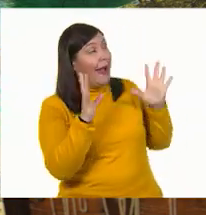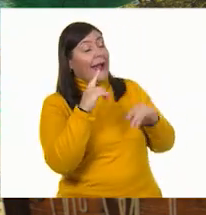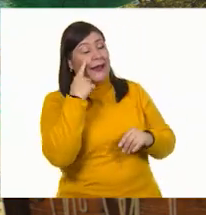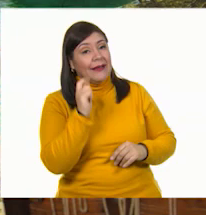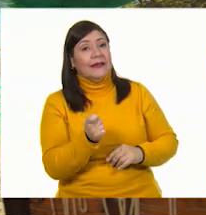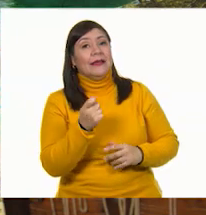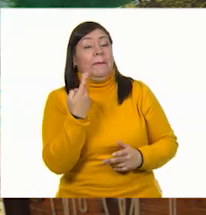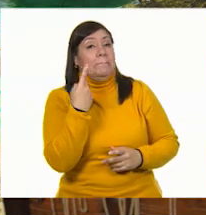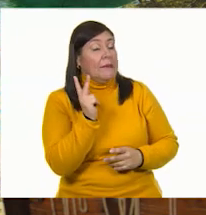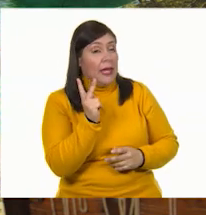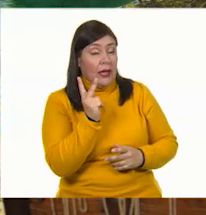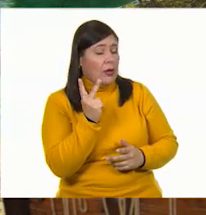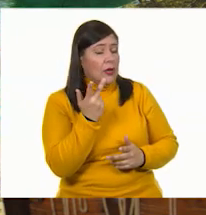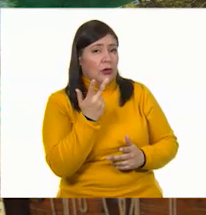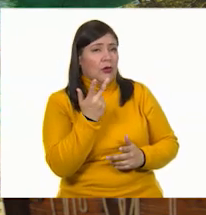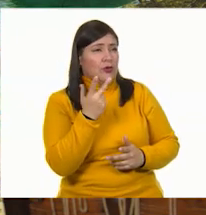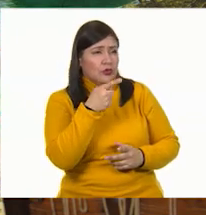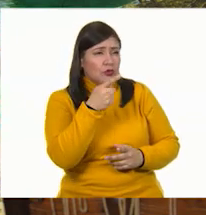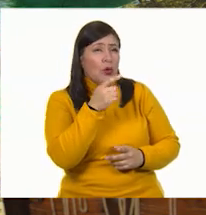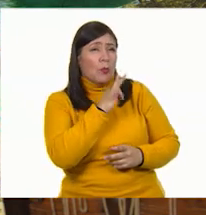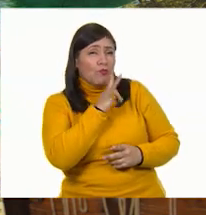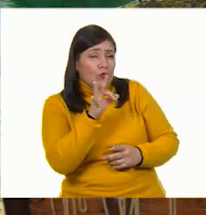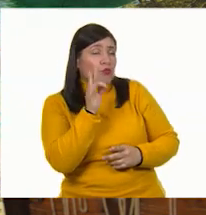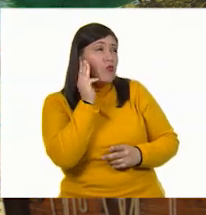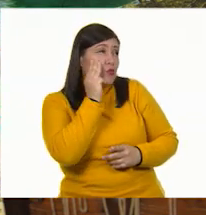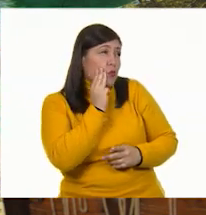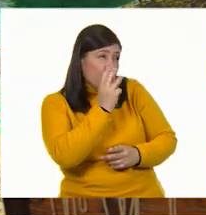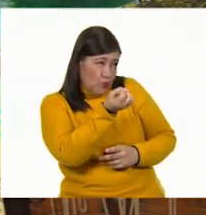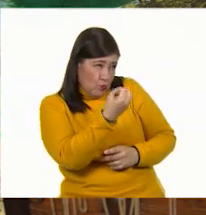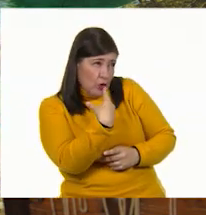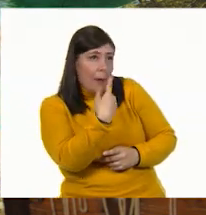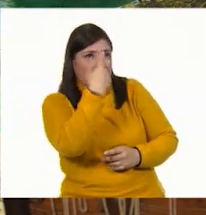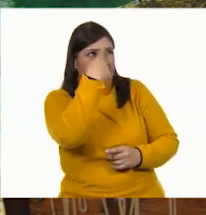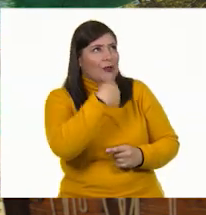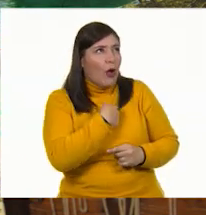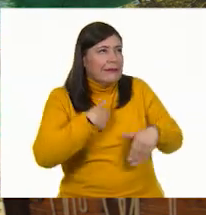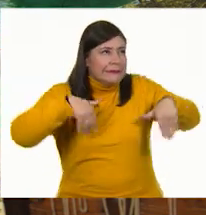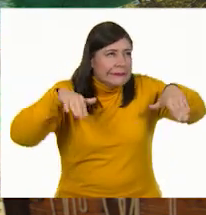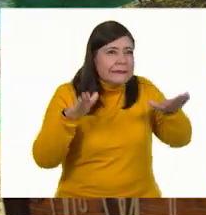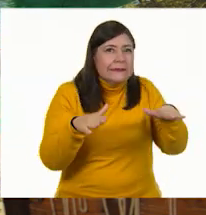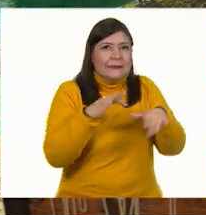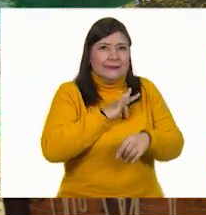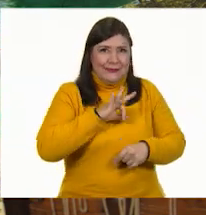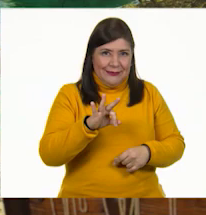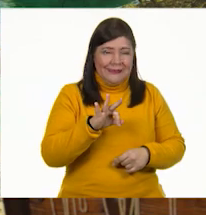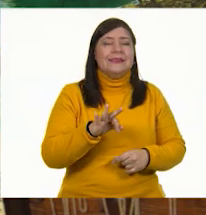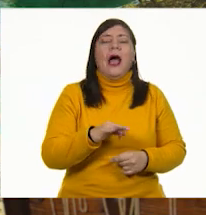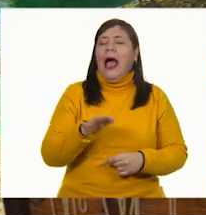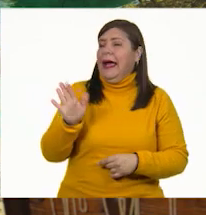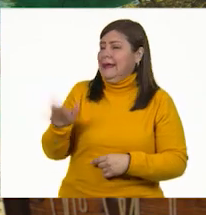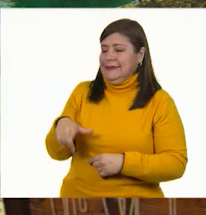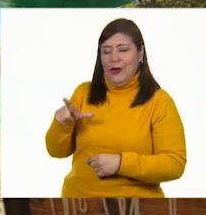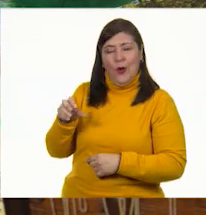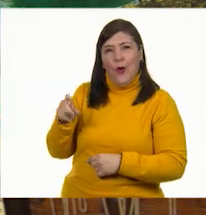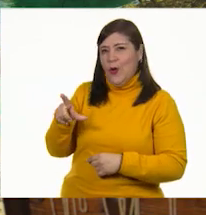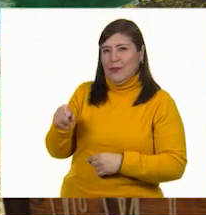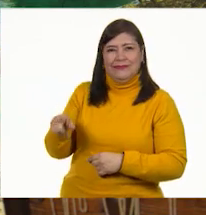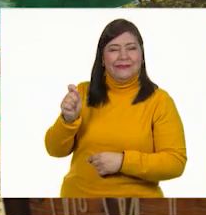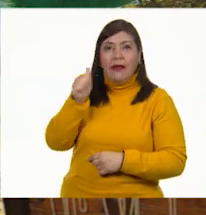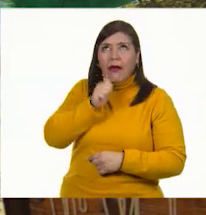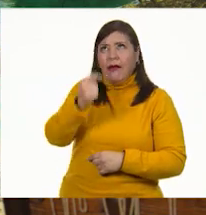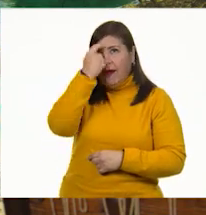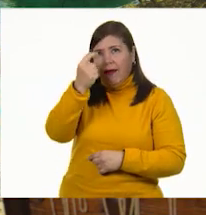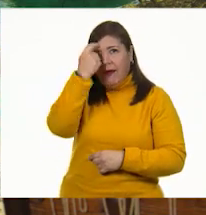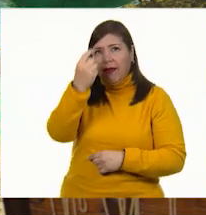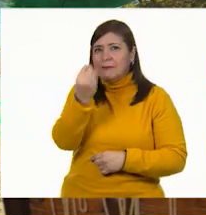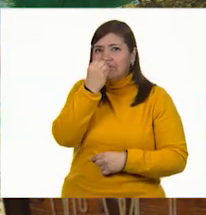Oye, ¿pero no tendrás una manzanita para agarrar fuerzas para el camino? ¡Ay, Lolo! Siempre pensando en comida. Pero,